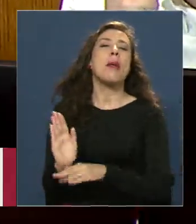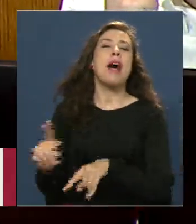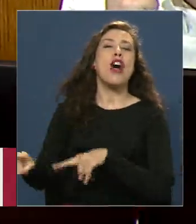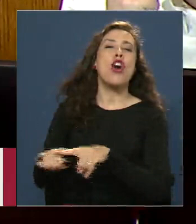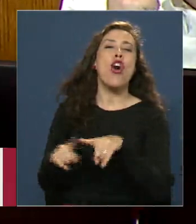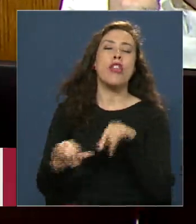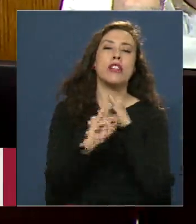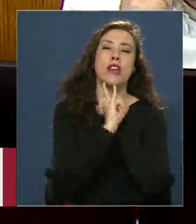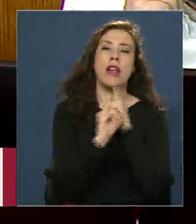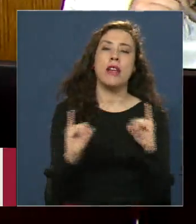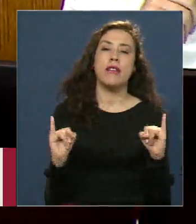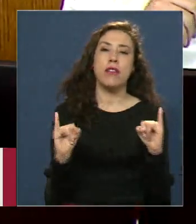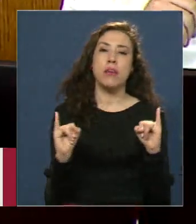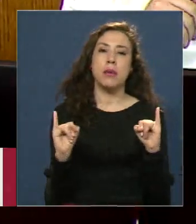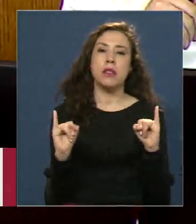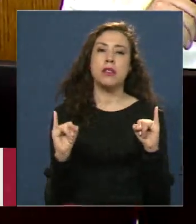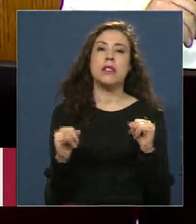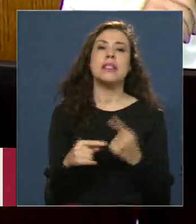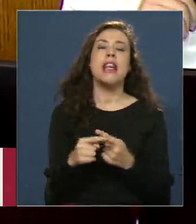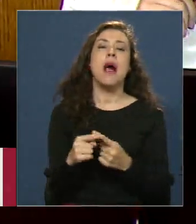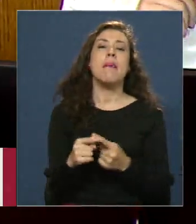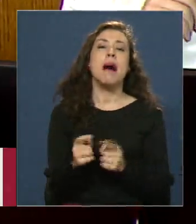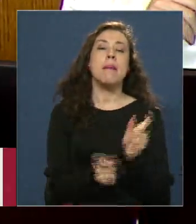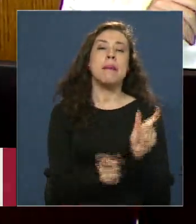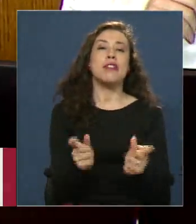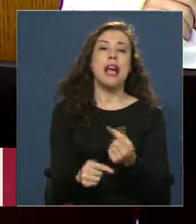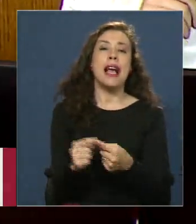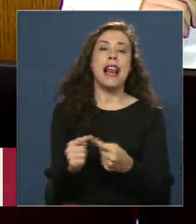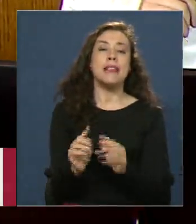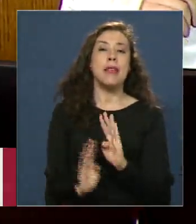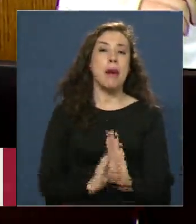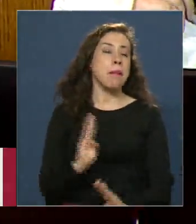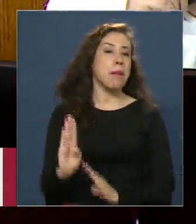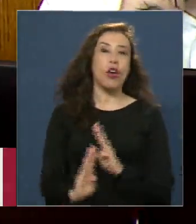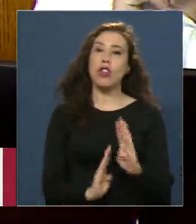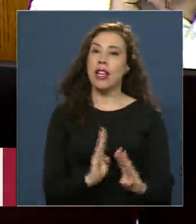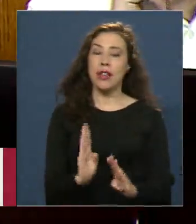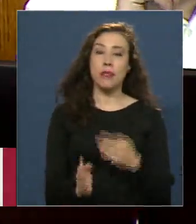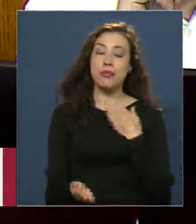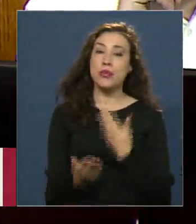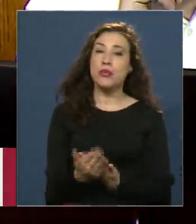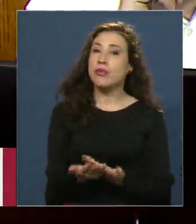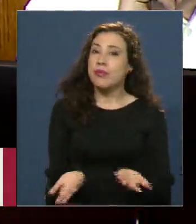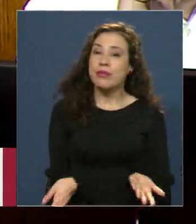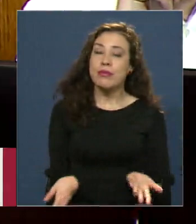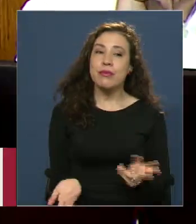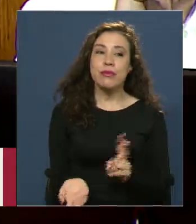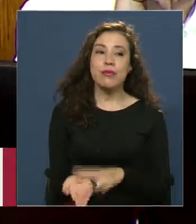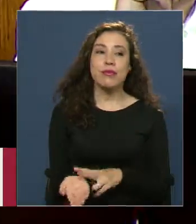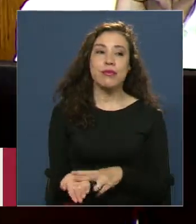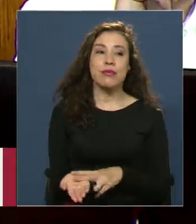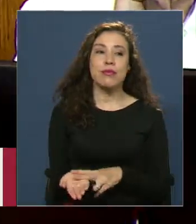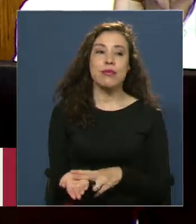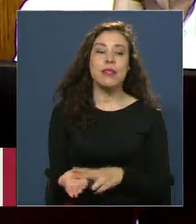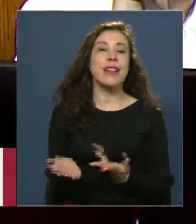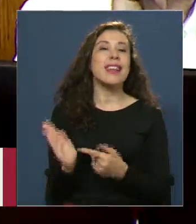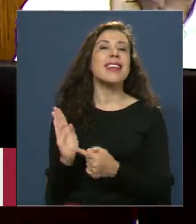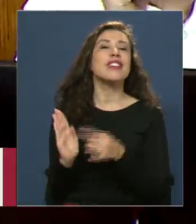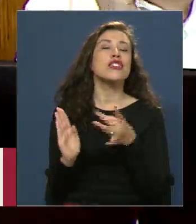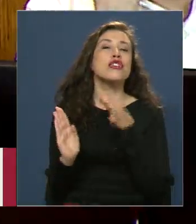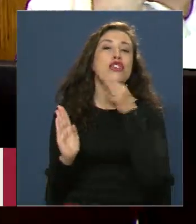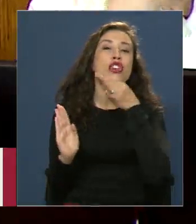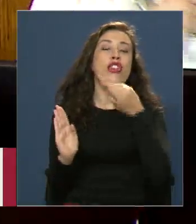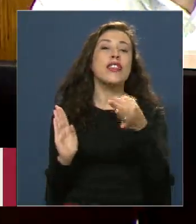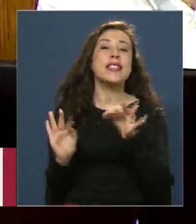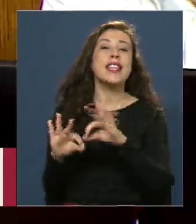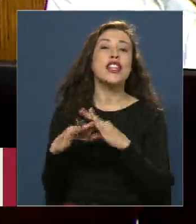de información como clase media protegida, cuando la verdad es que hace alusión a